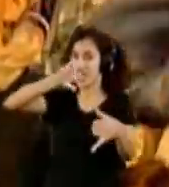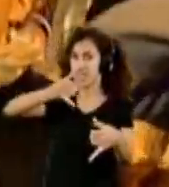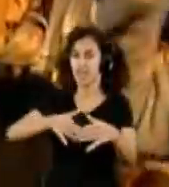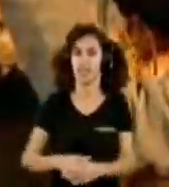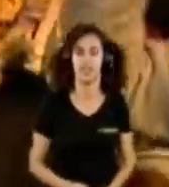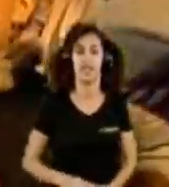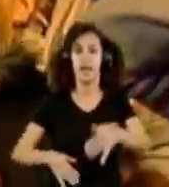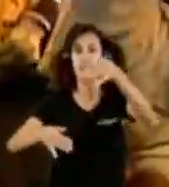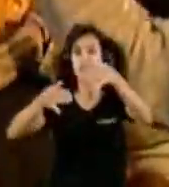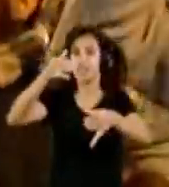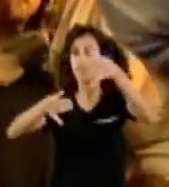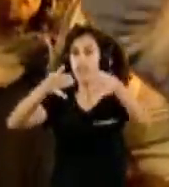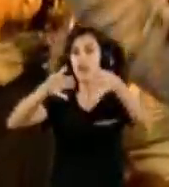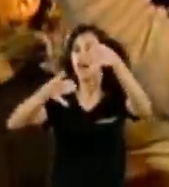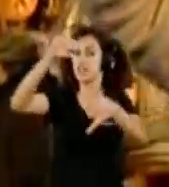Trapa, trapa.